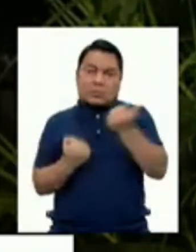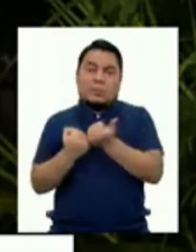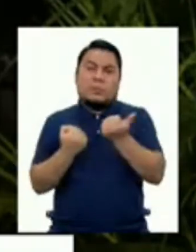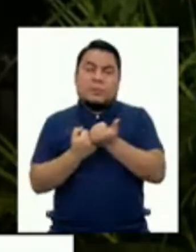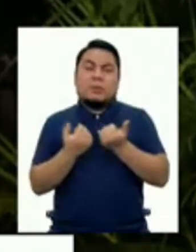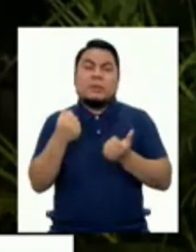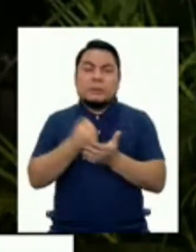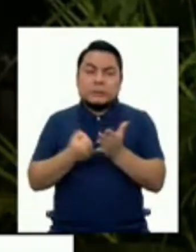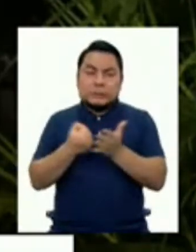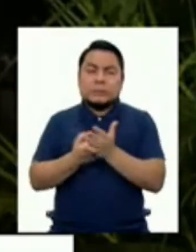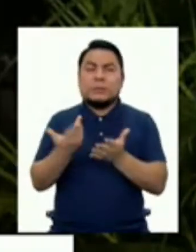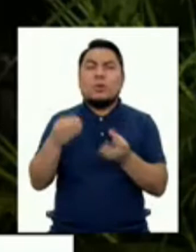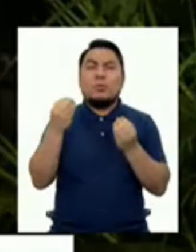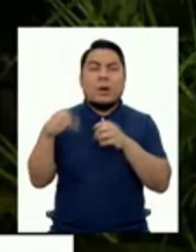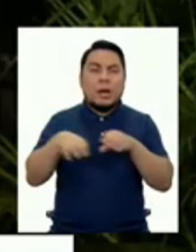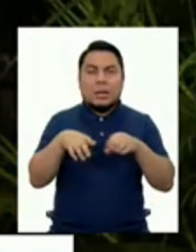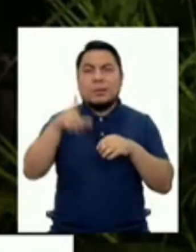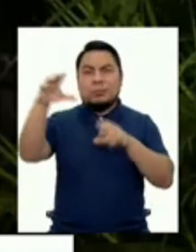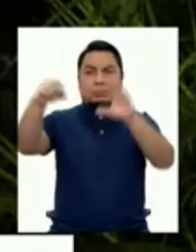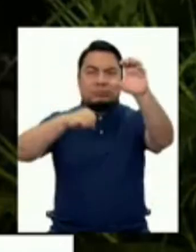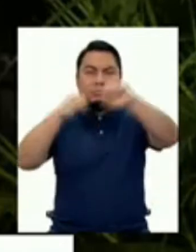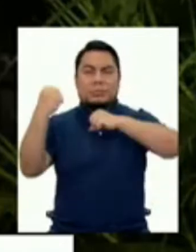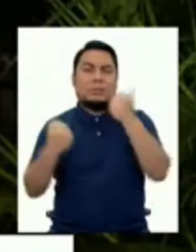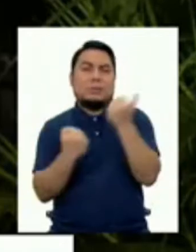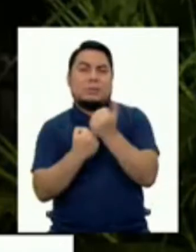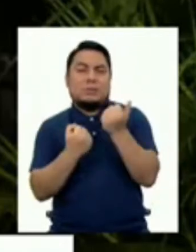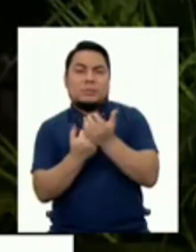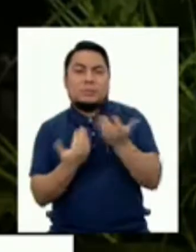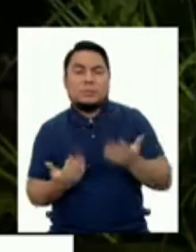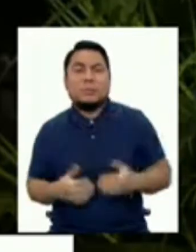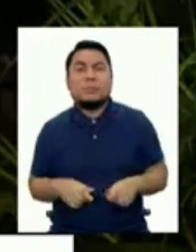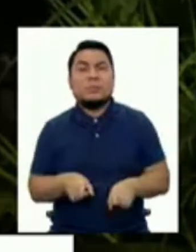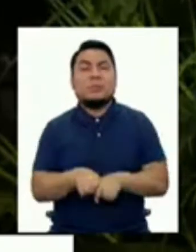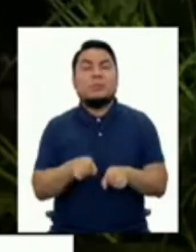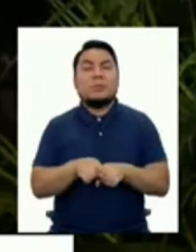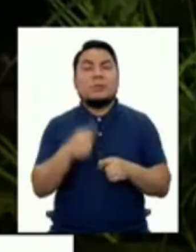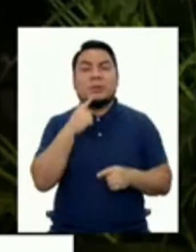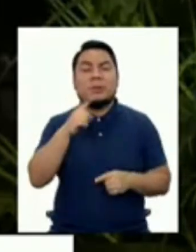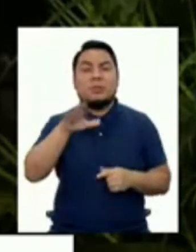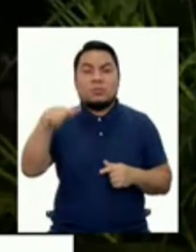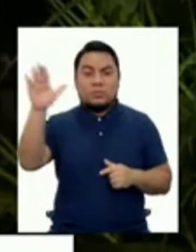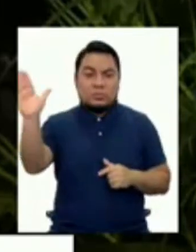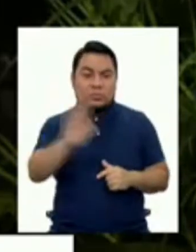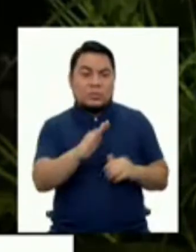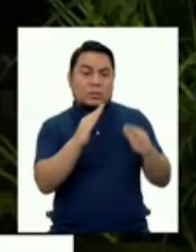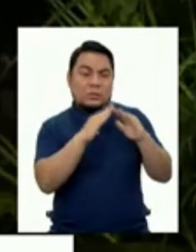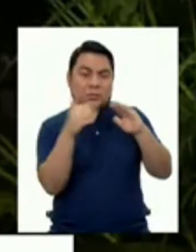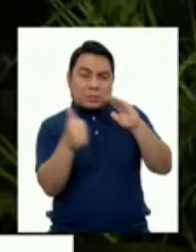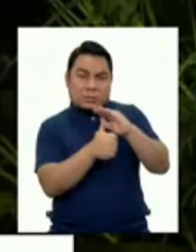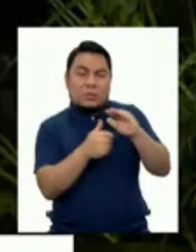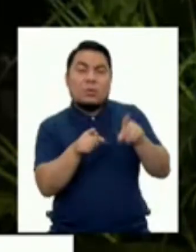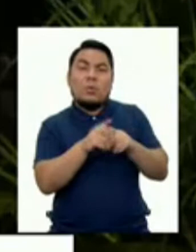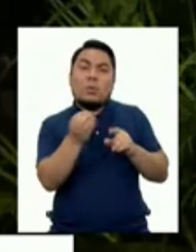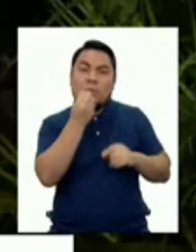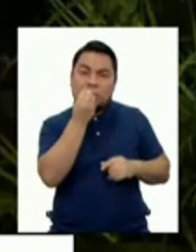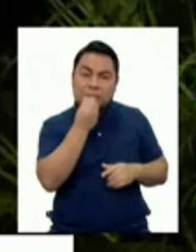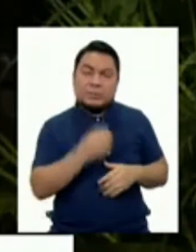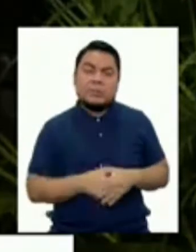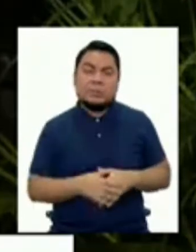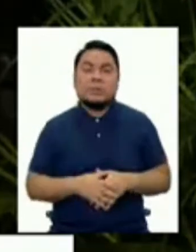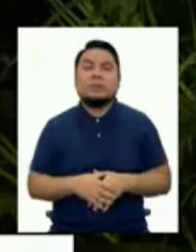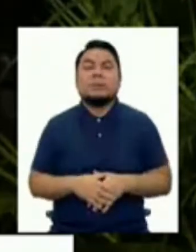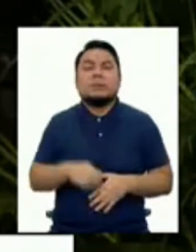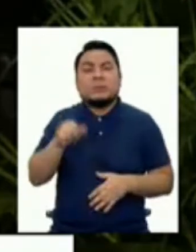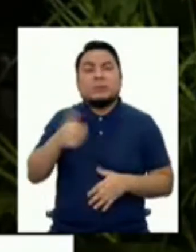nuestras embajadas o nuestros consulados, dándoles un soporte para lo que sea el alojamiento o sea su alimentación. Son,